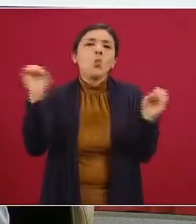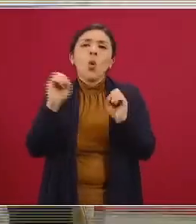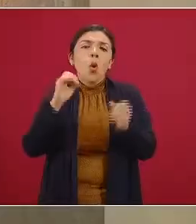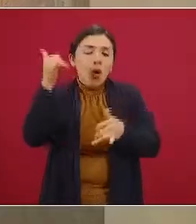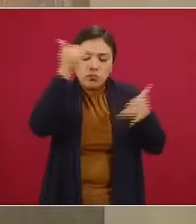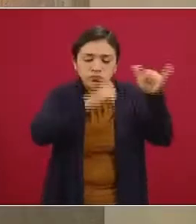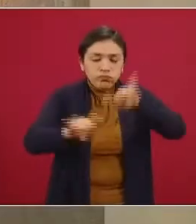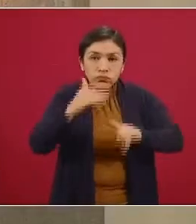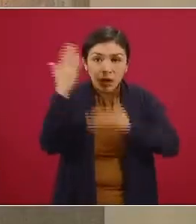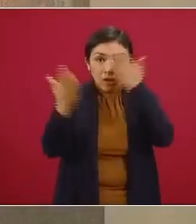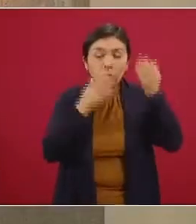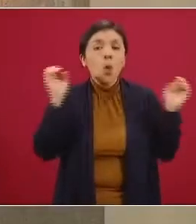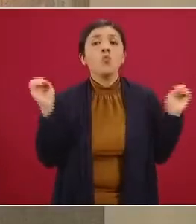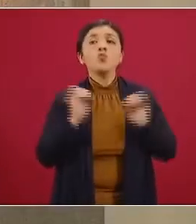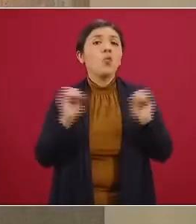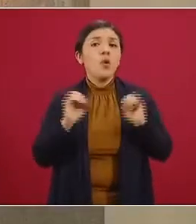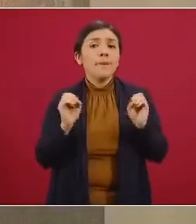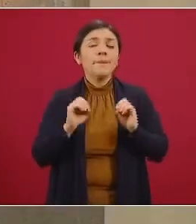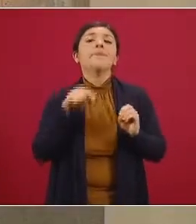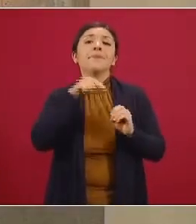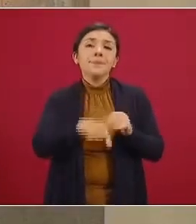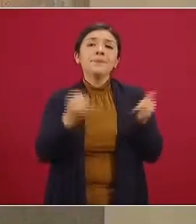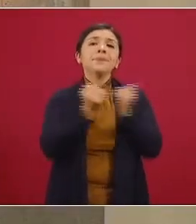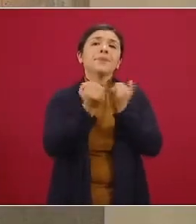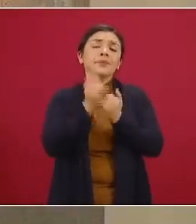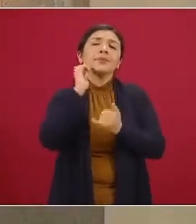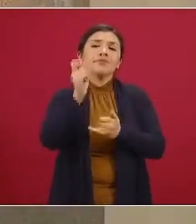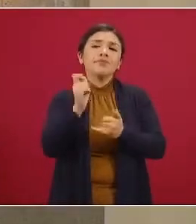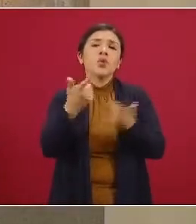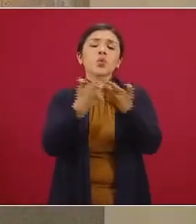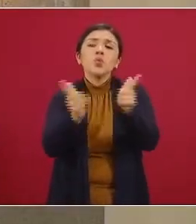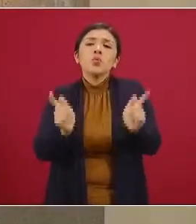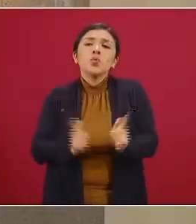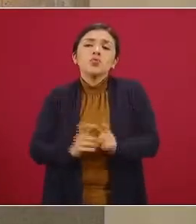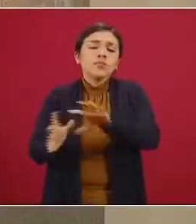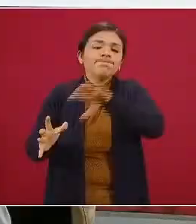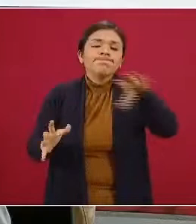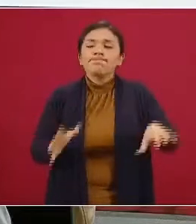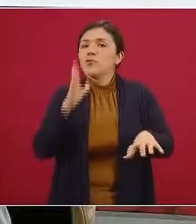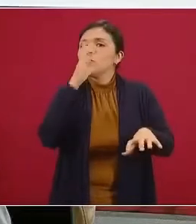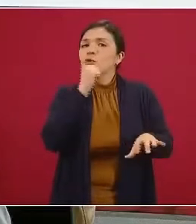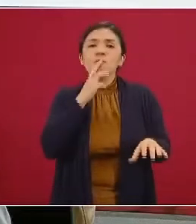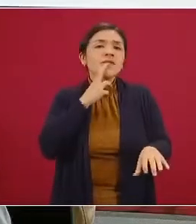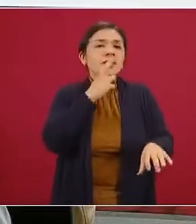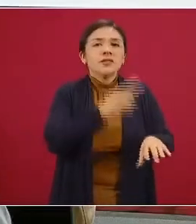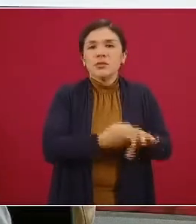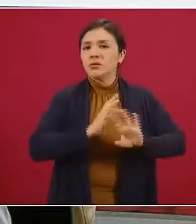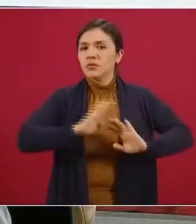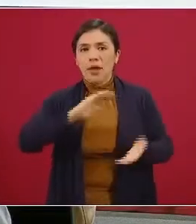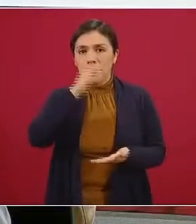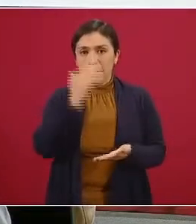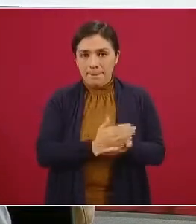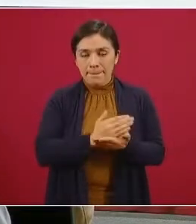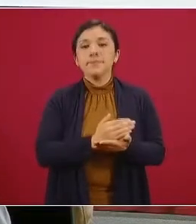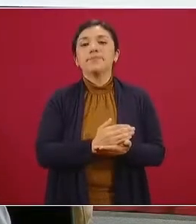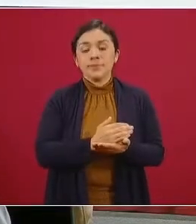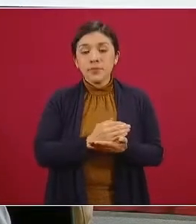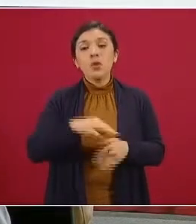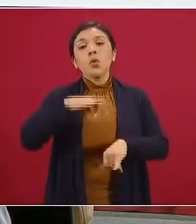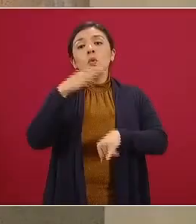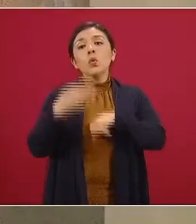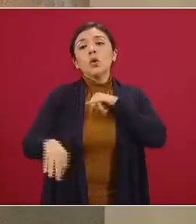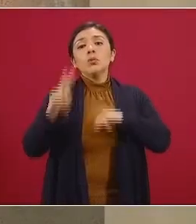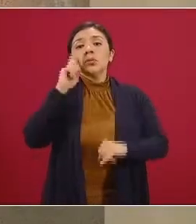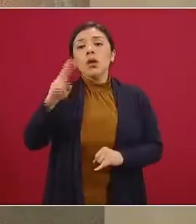tanto, a pesar de que se tomaron, también pasan a ser parte del grupo en donde ya no tendremos un resultado. Y entonces